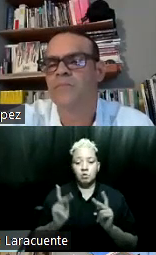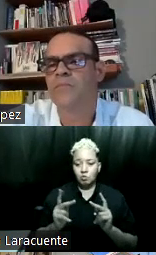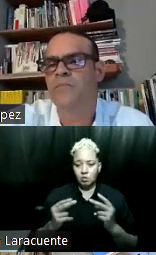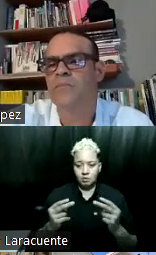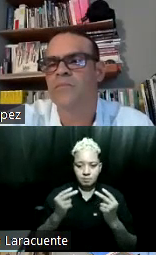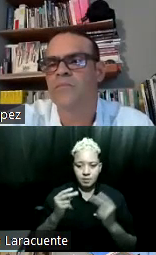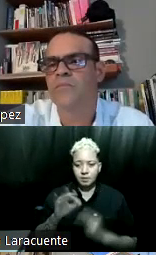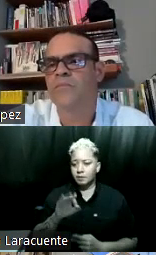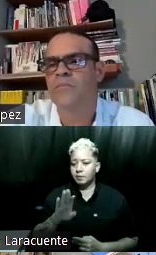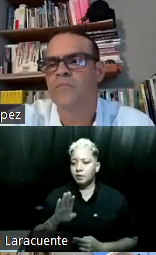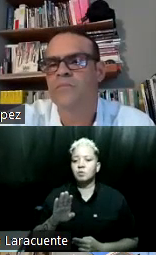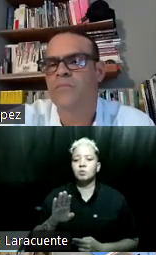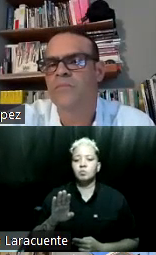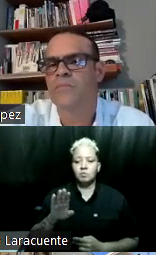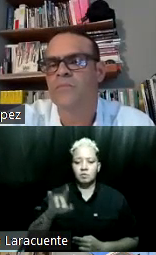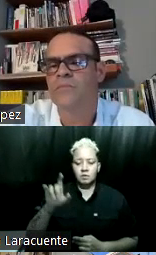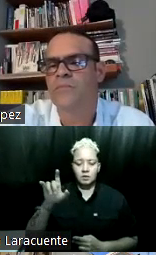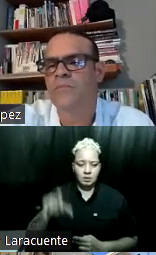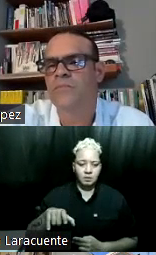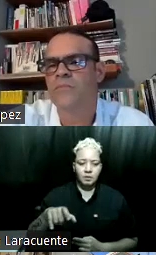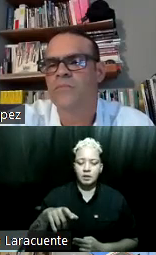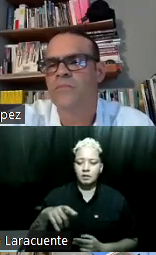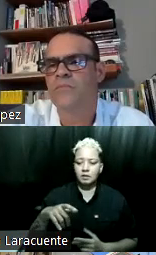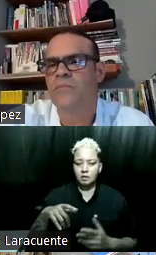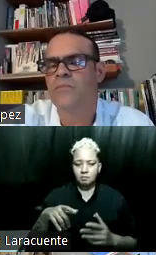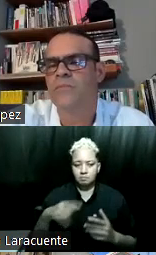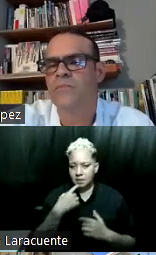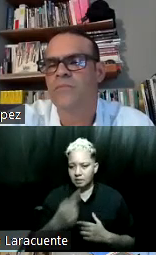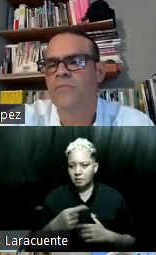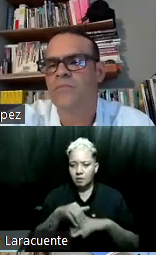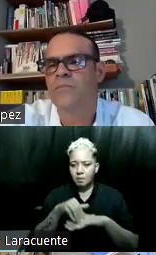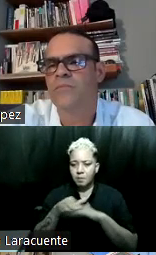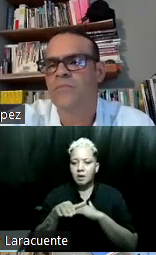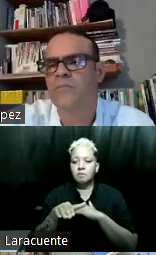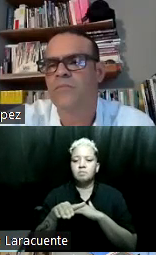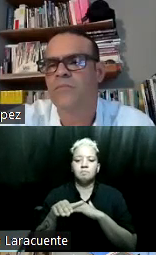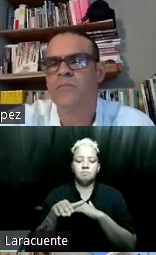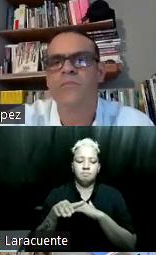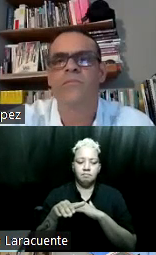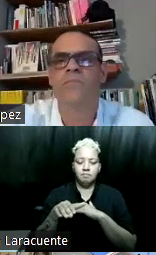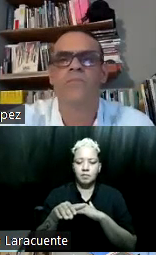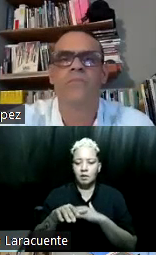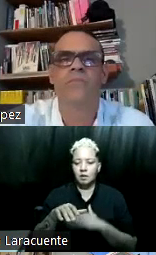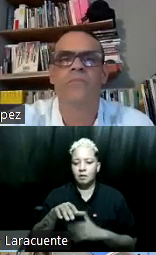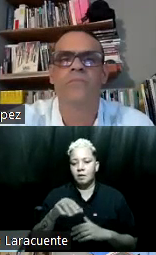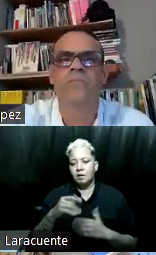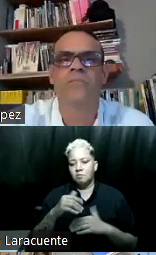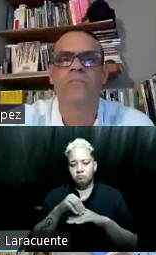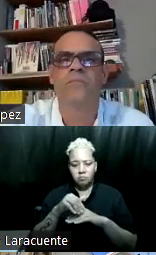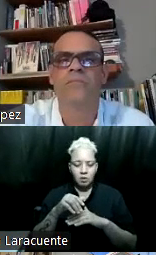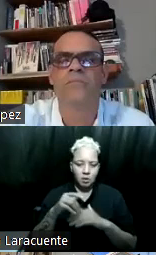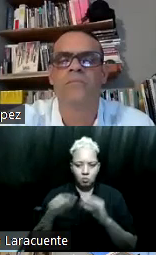por Facebook deben indicarlo en el Facebook y pueden enviar un mensaje a nuestro Messenger con su correo